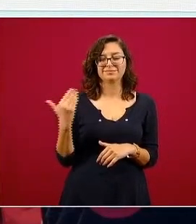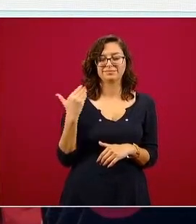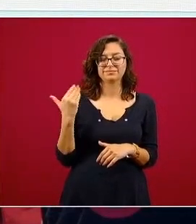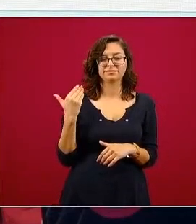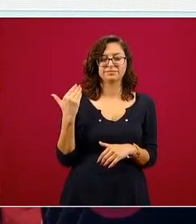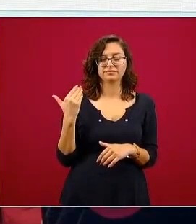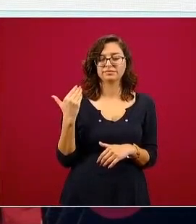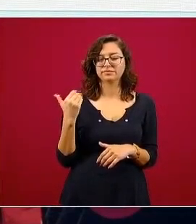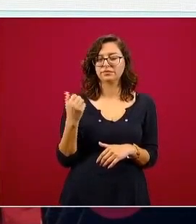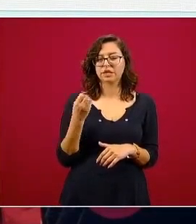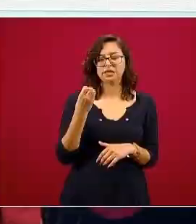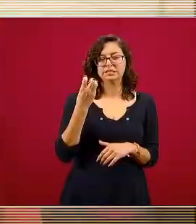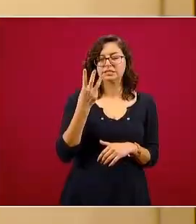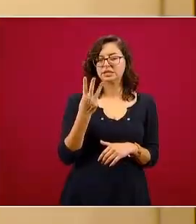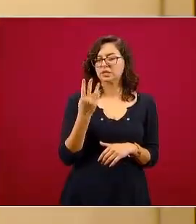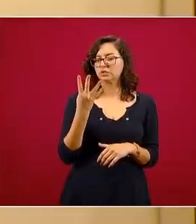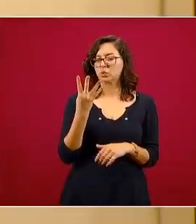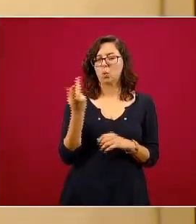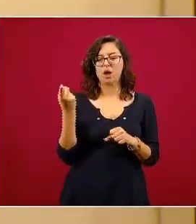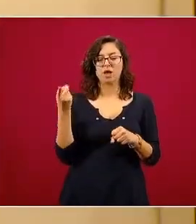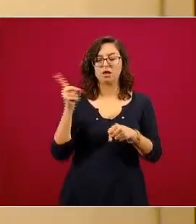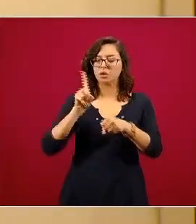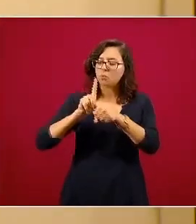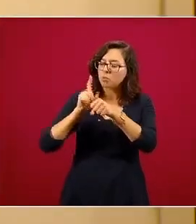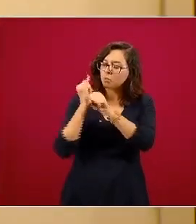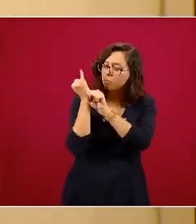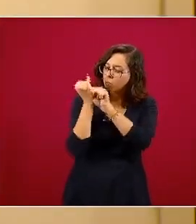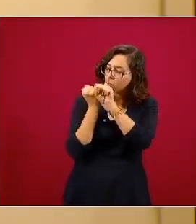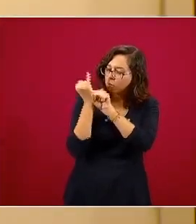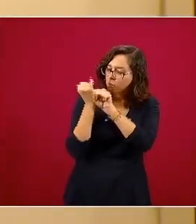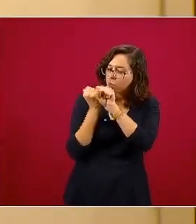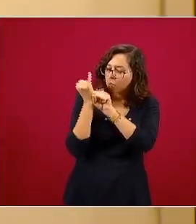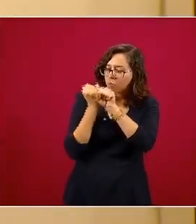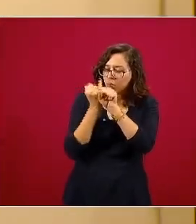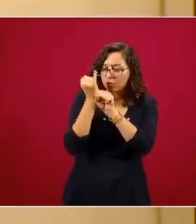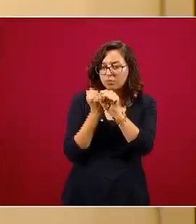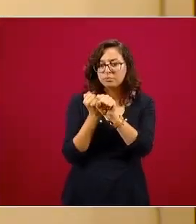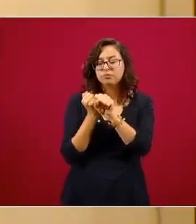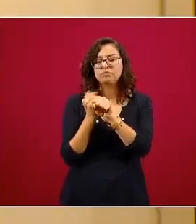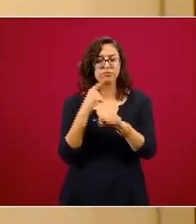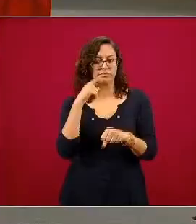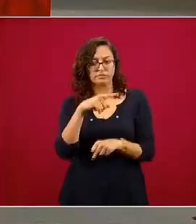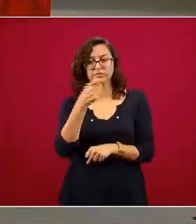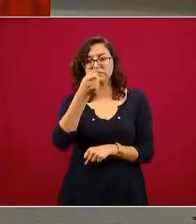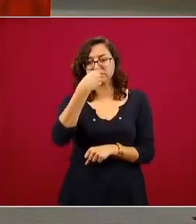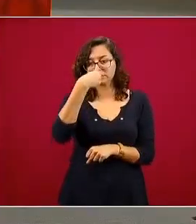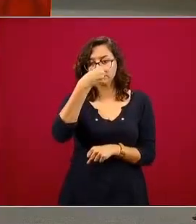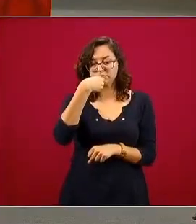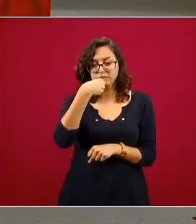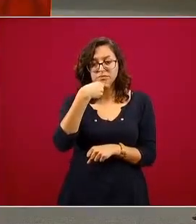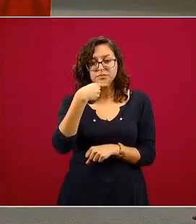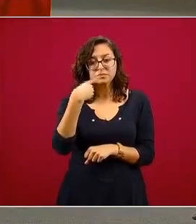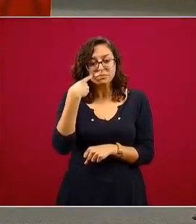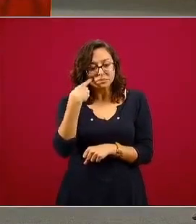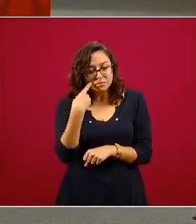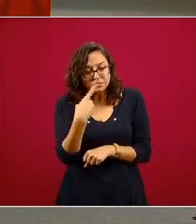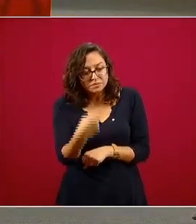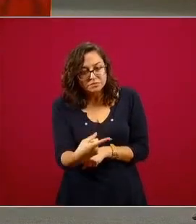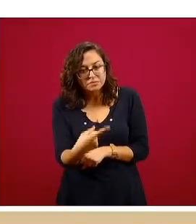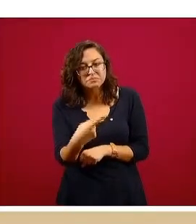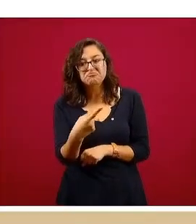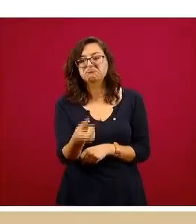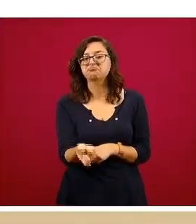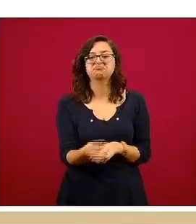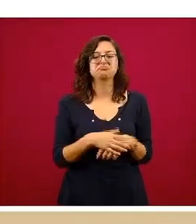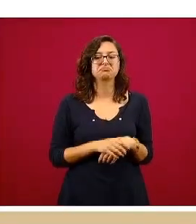de 3-4 días de un estudio fase 3 con el tocilizumab, este fármaco